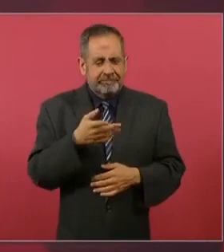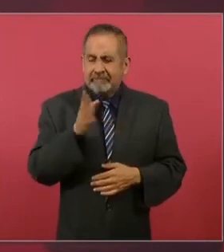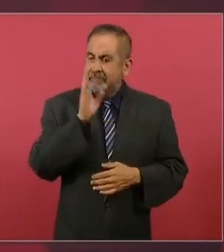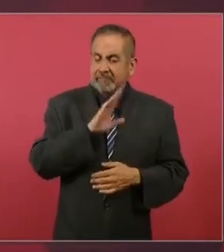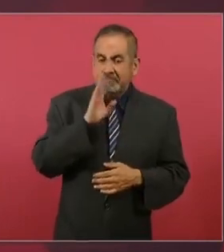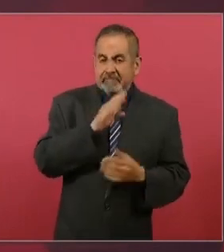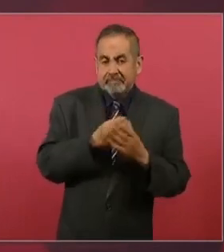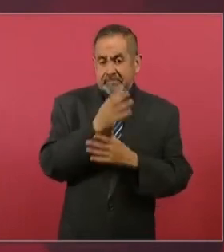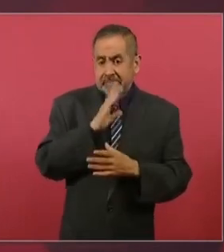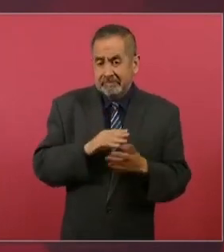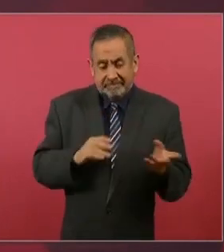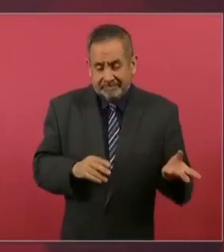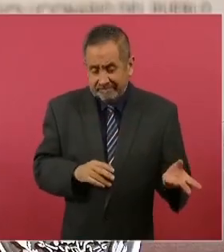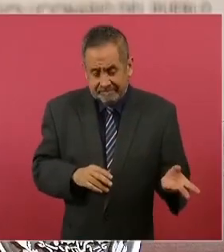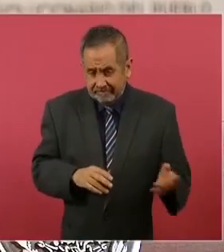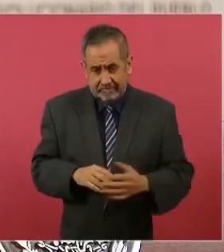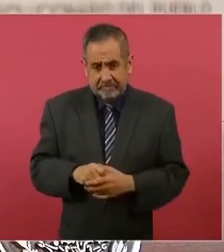eso.